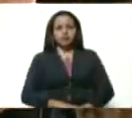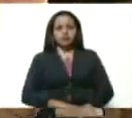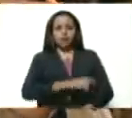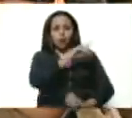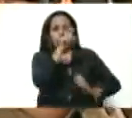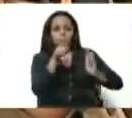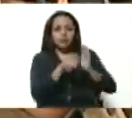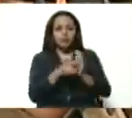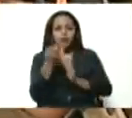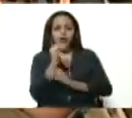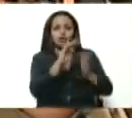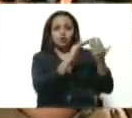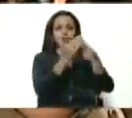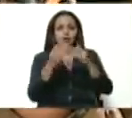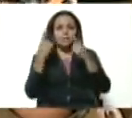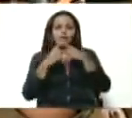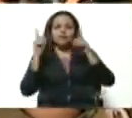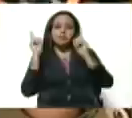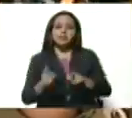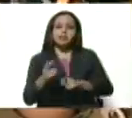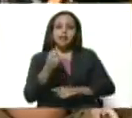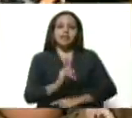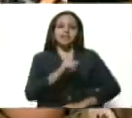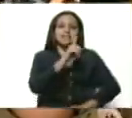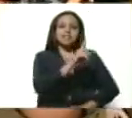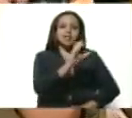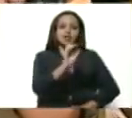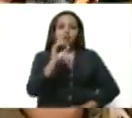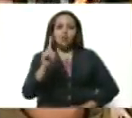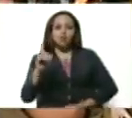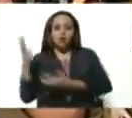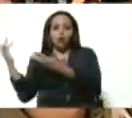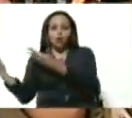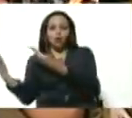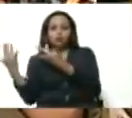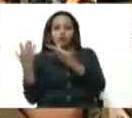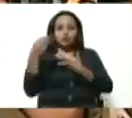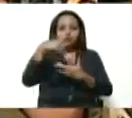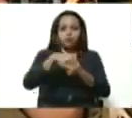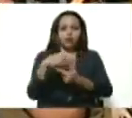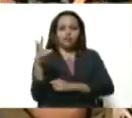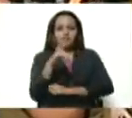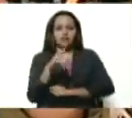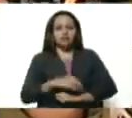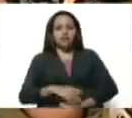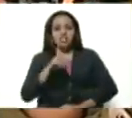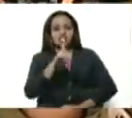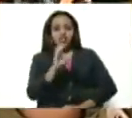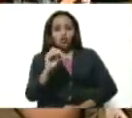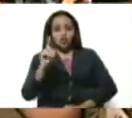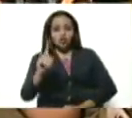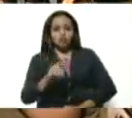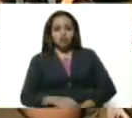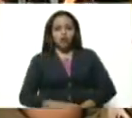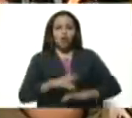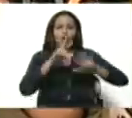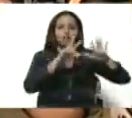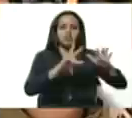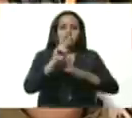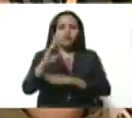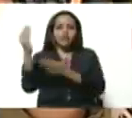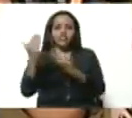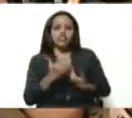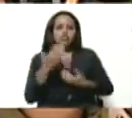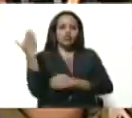casos comunitarios pero además tenemos 101 casos importados de estos 101 casos importados 82 proceden de